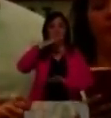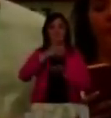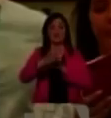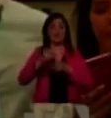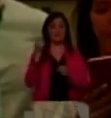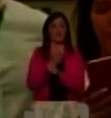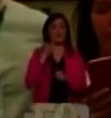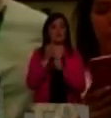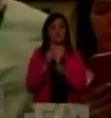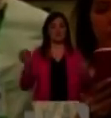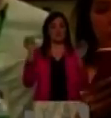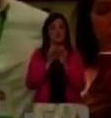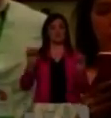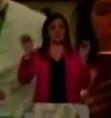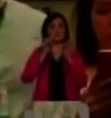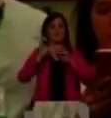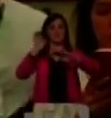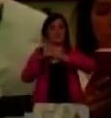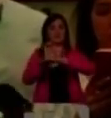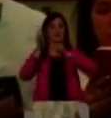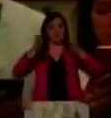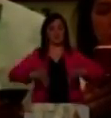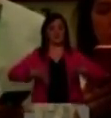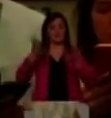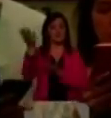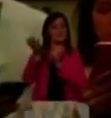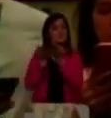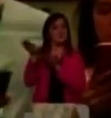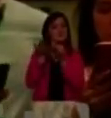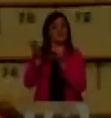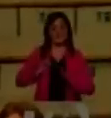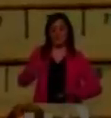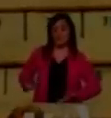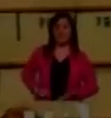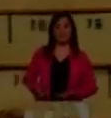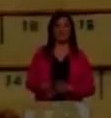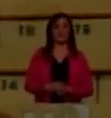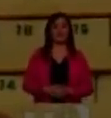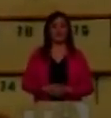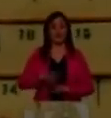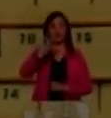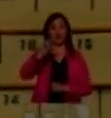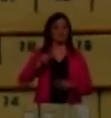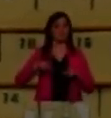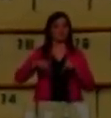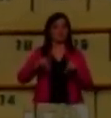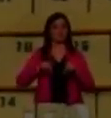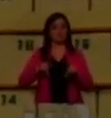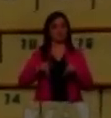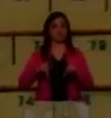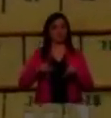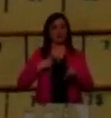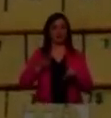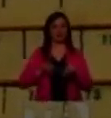que trabajen más y más ecuatorianos al servicio de la salud. No permitiremos que nos quiten